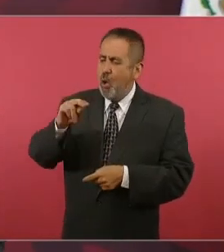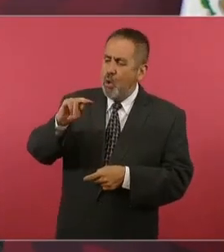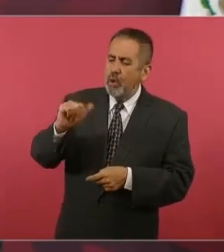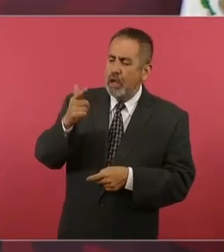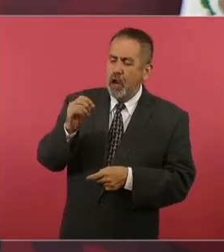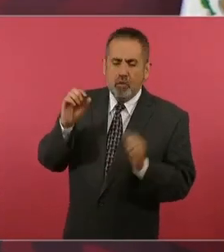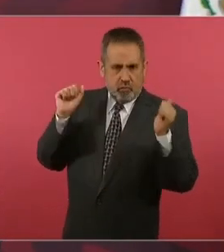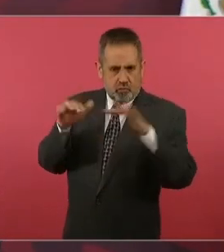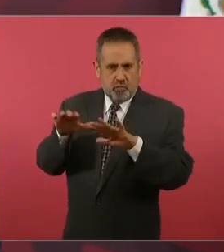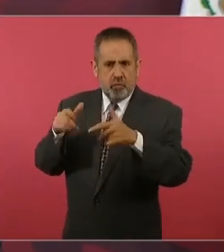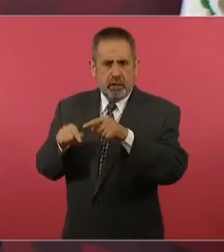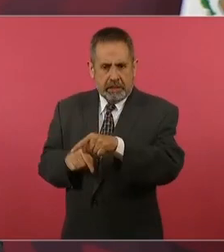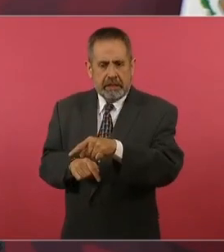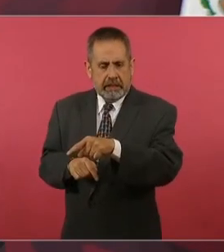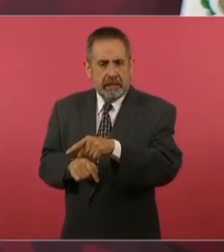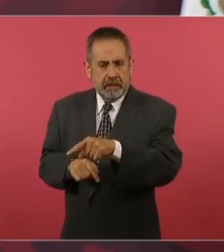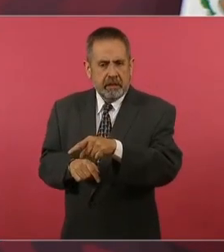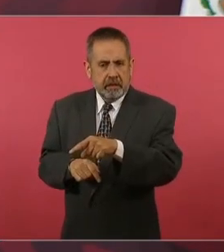CONAGO.